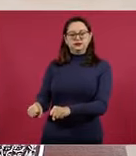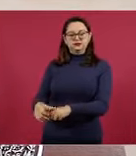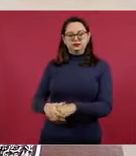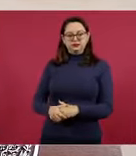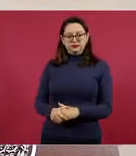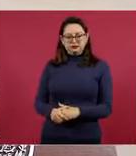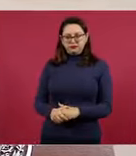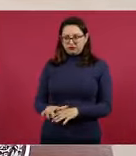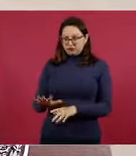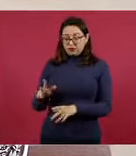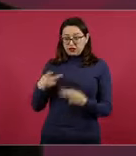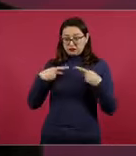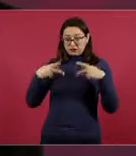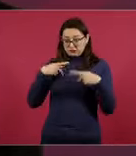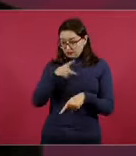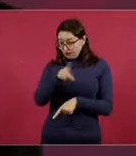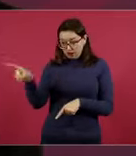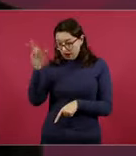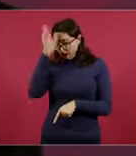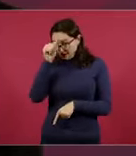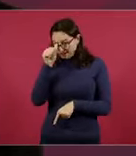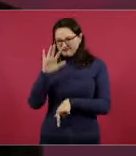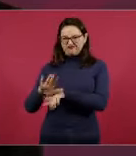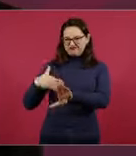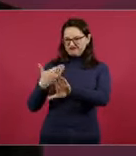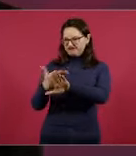y de la represión,